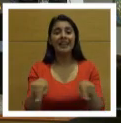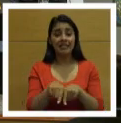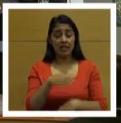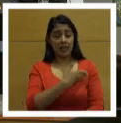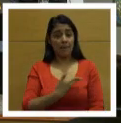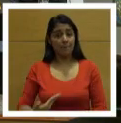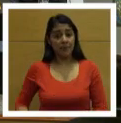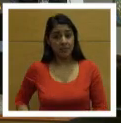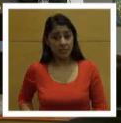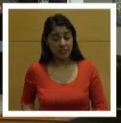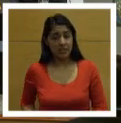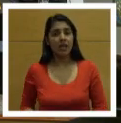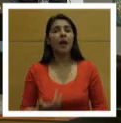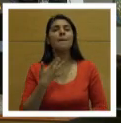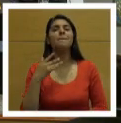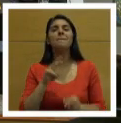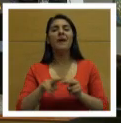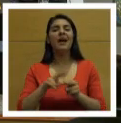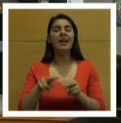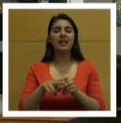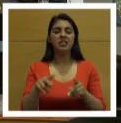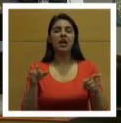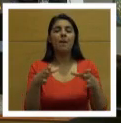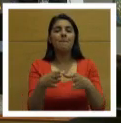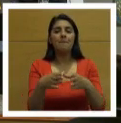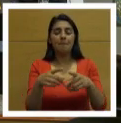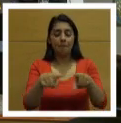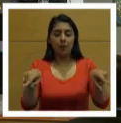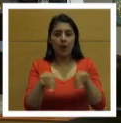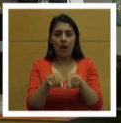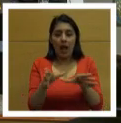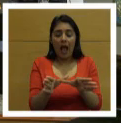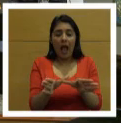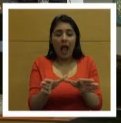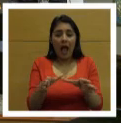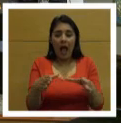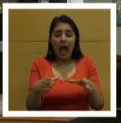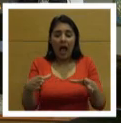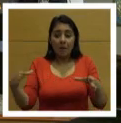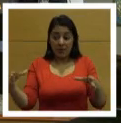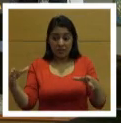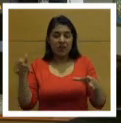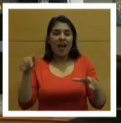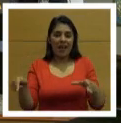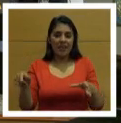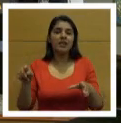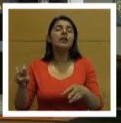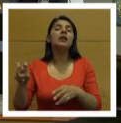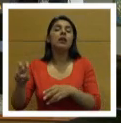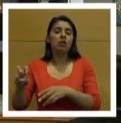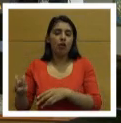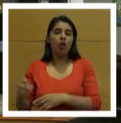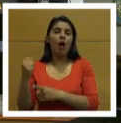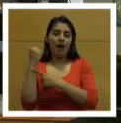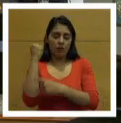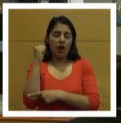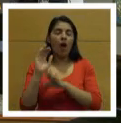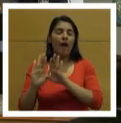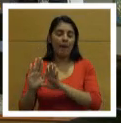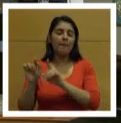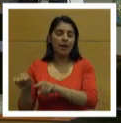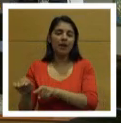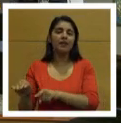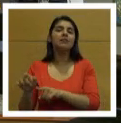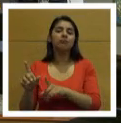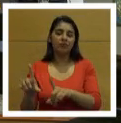presidencia, con motivo de hacer una pequeña ampliación para la sala de espera donde deben estar los abogados, decidieron trasladar el cuadro a ese